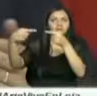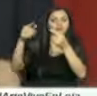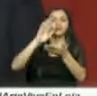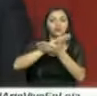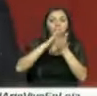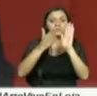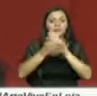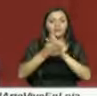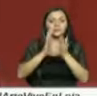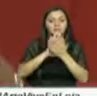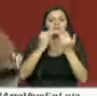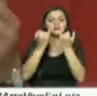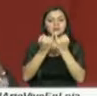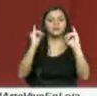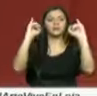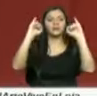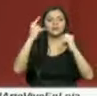noviembre,